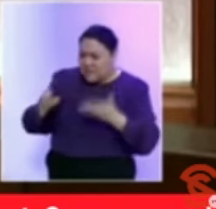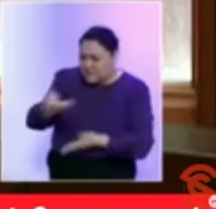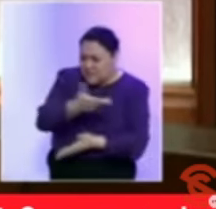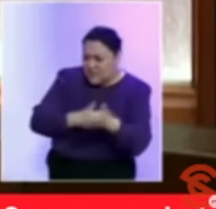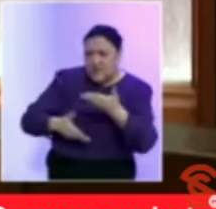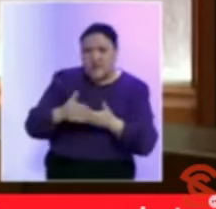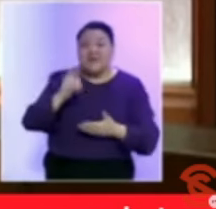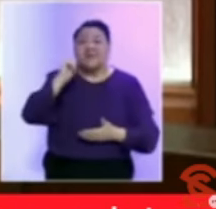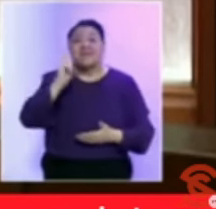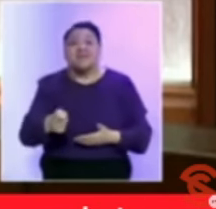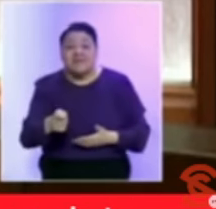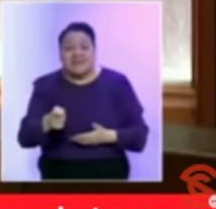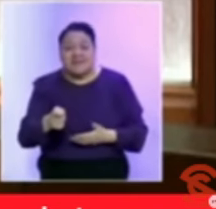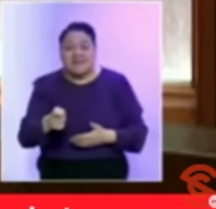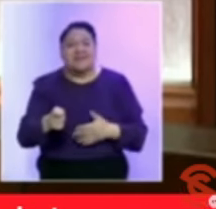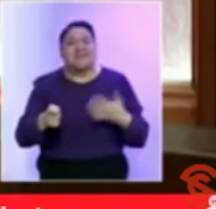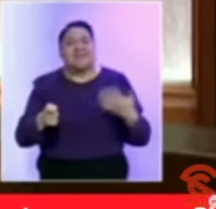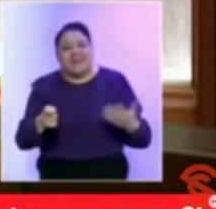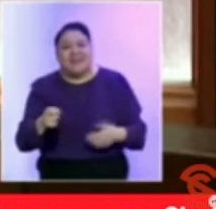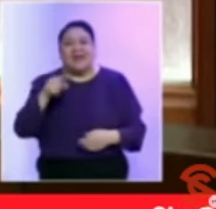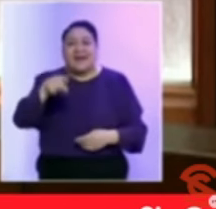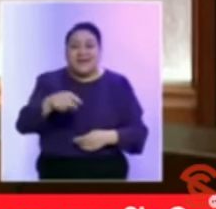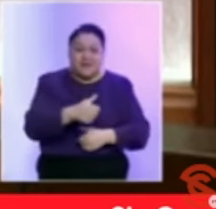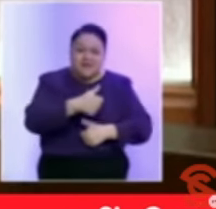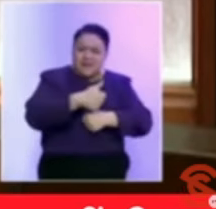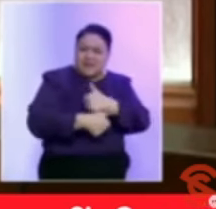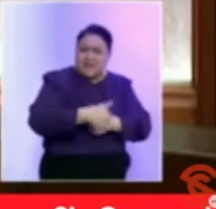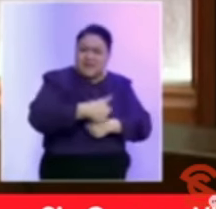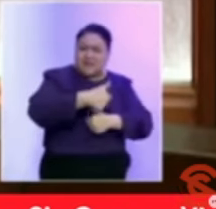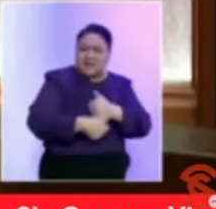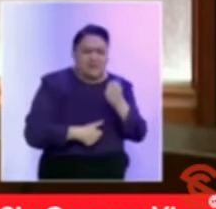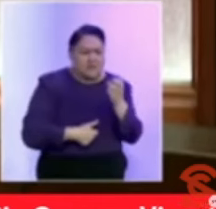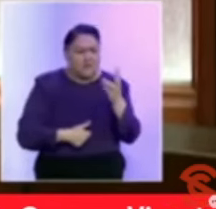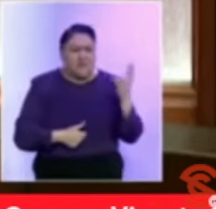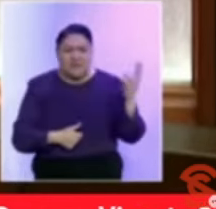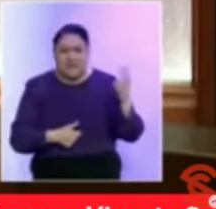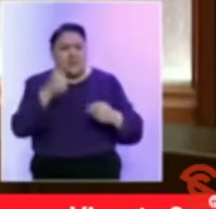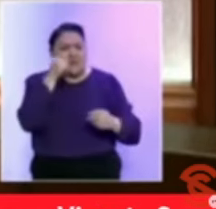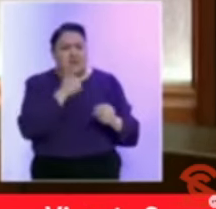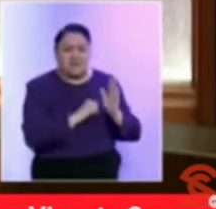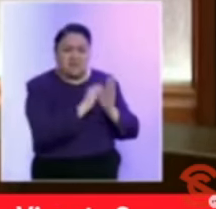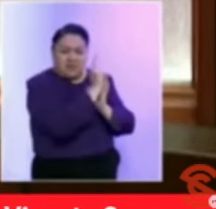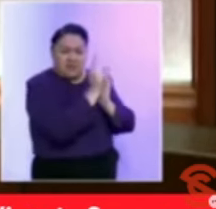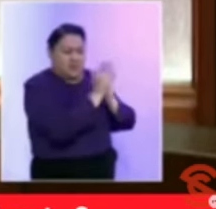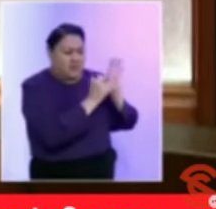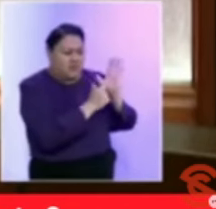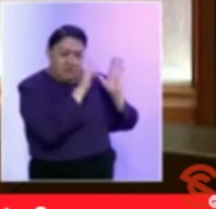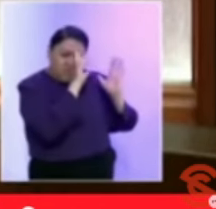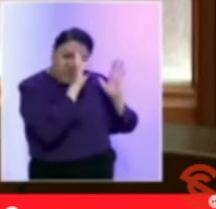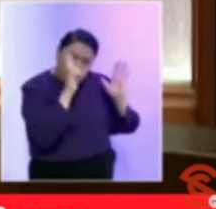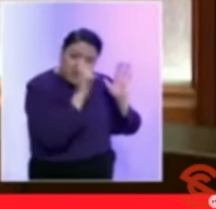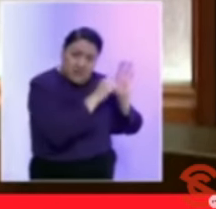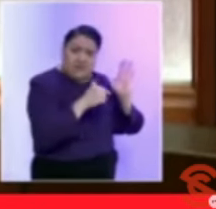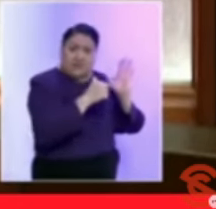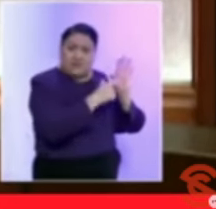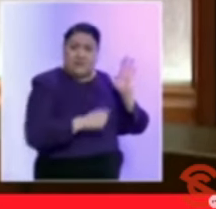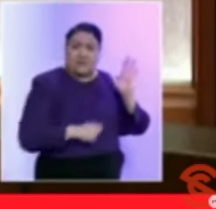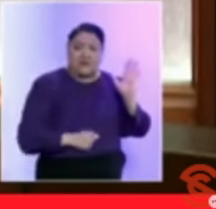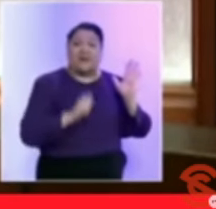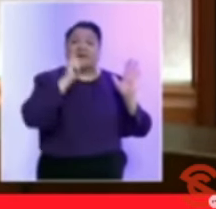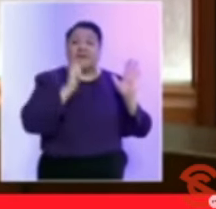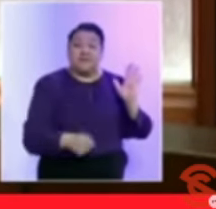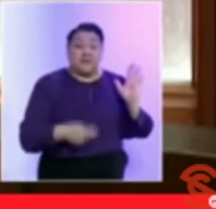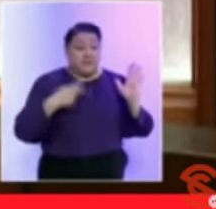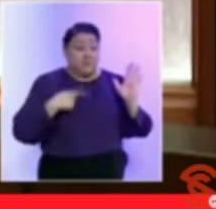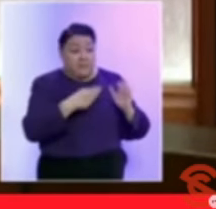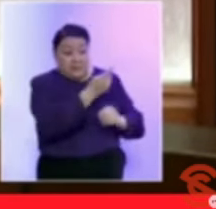se realizara una competencia con base en las reglas vigentes que las distintas corrientes